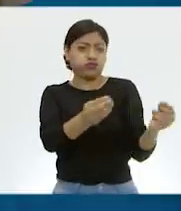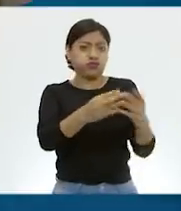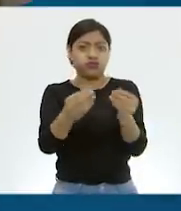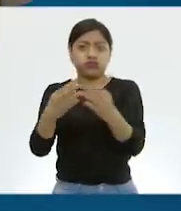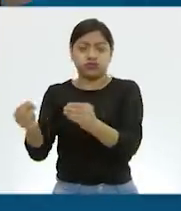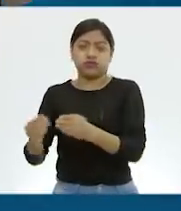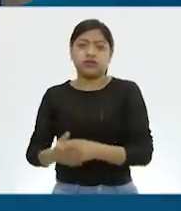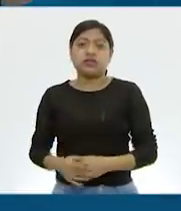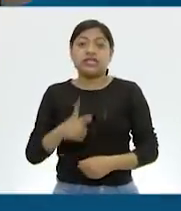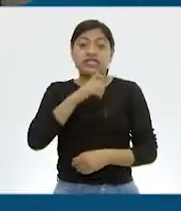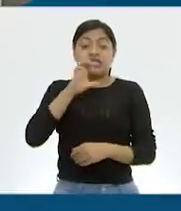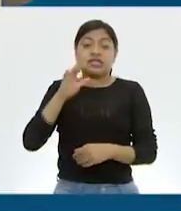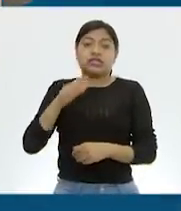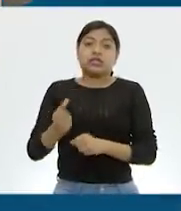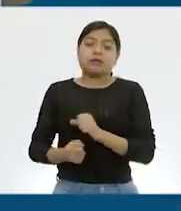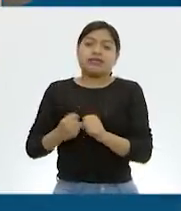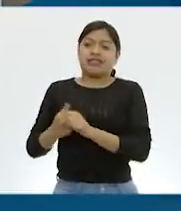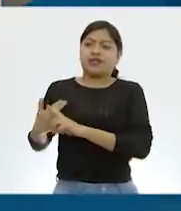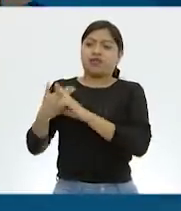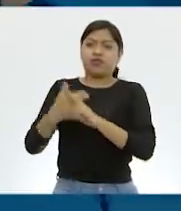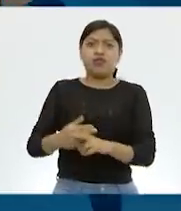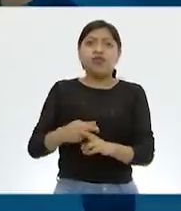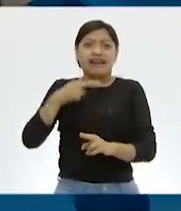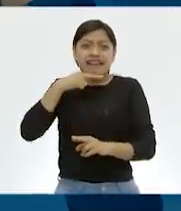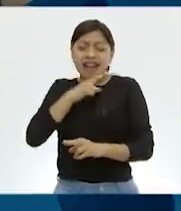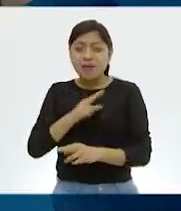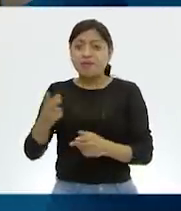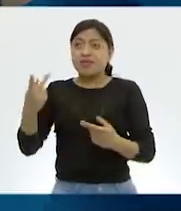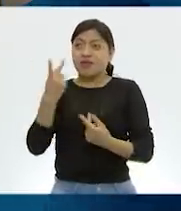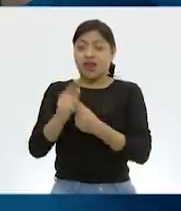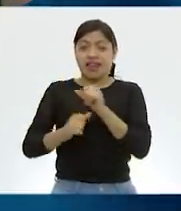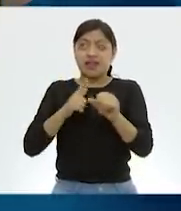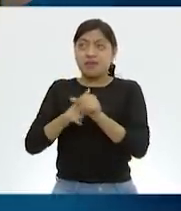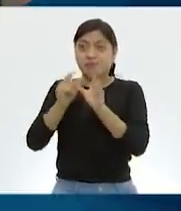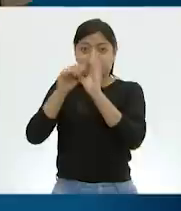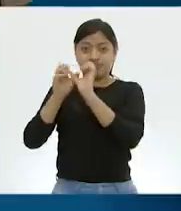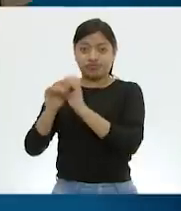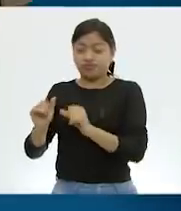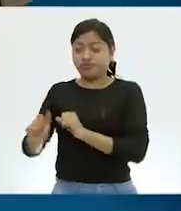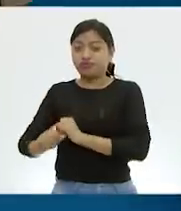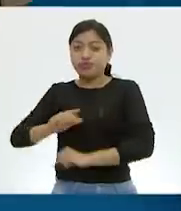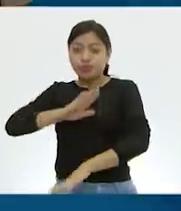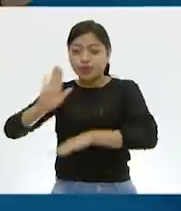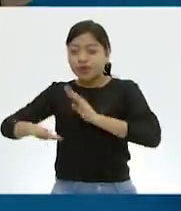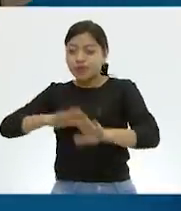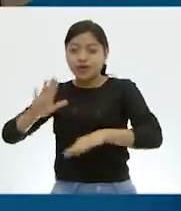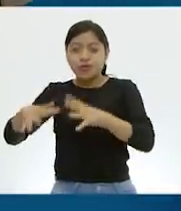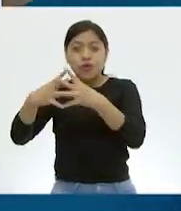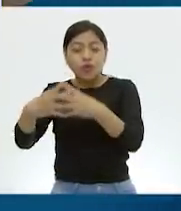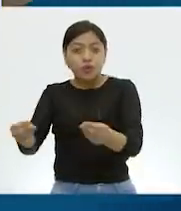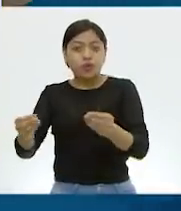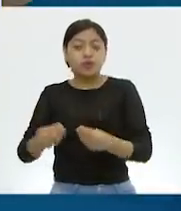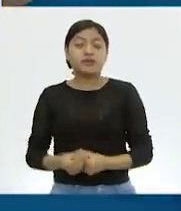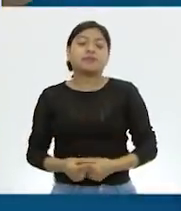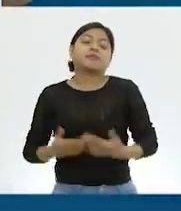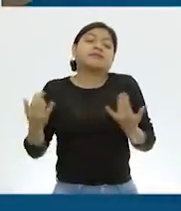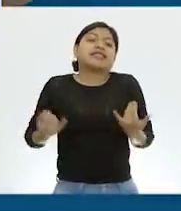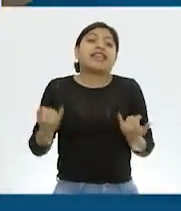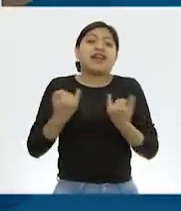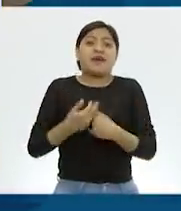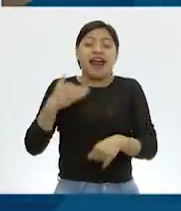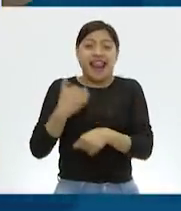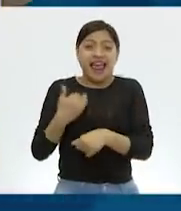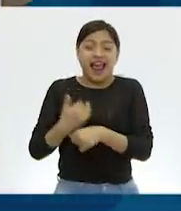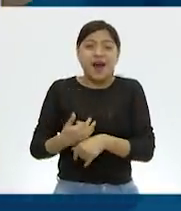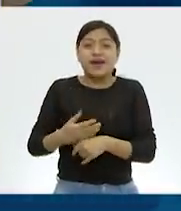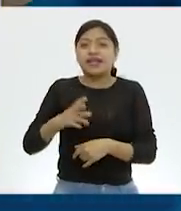años, ¿sí? Aunque empezó hace muchos años, en realidad lo fuerte es en los últimos 100 años y lo más fuerte es en las últimas 2 o